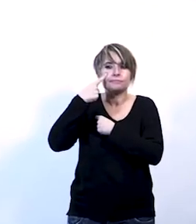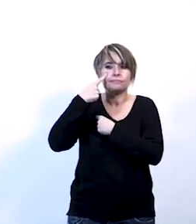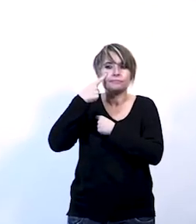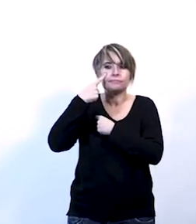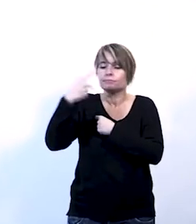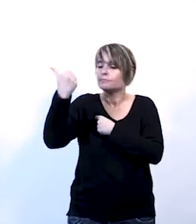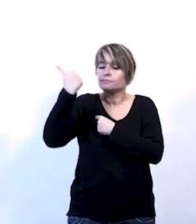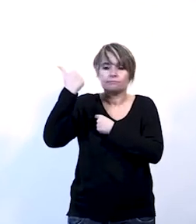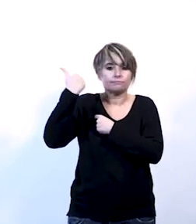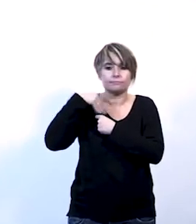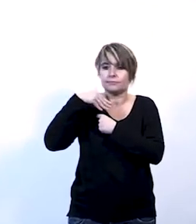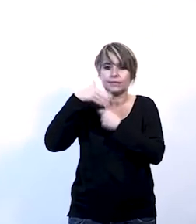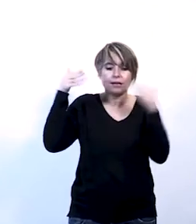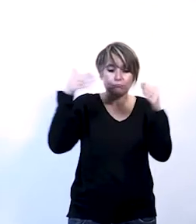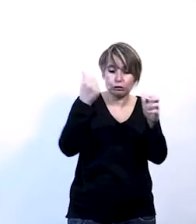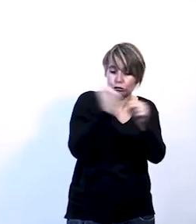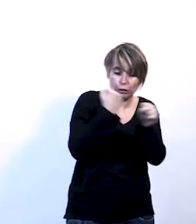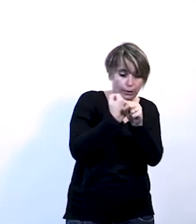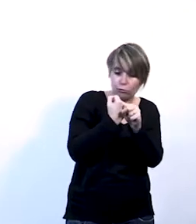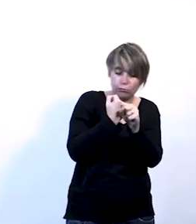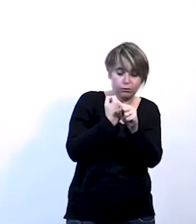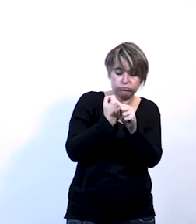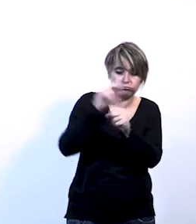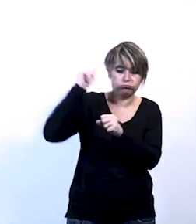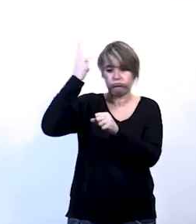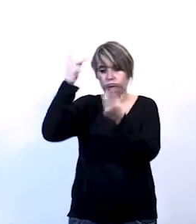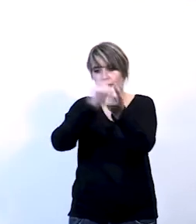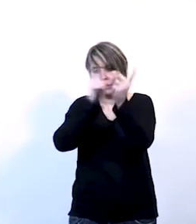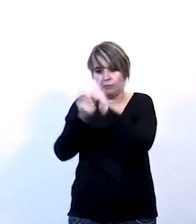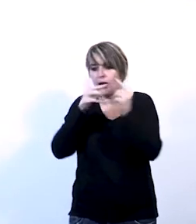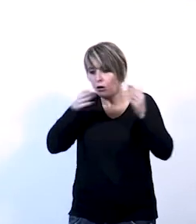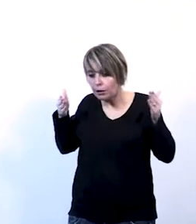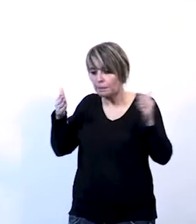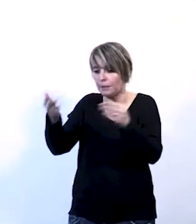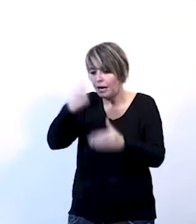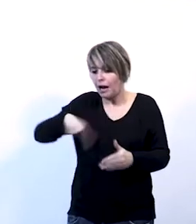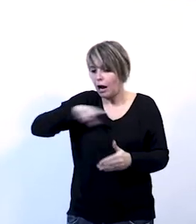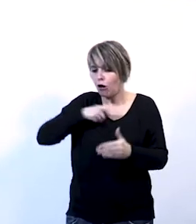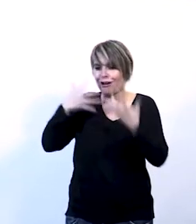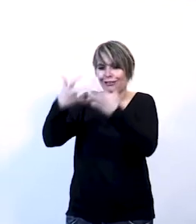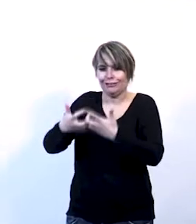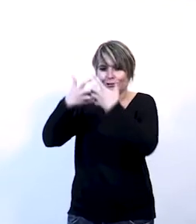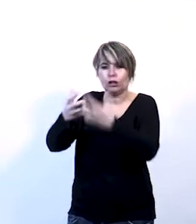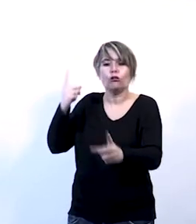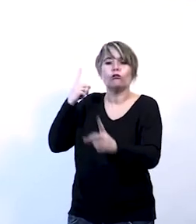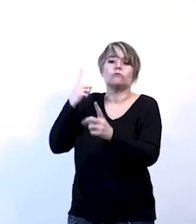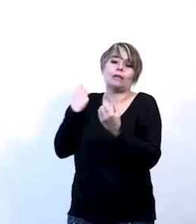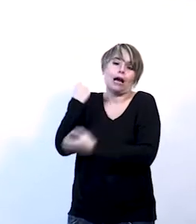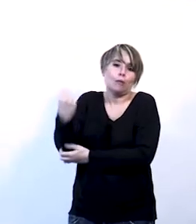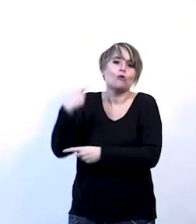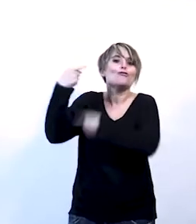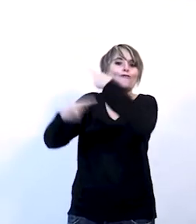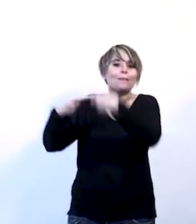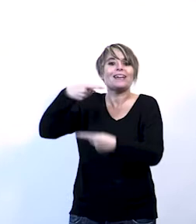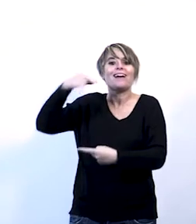cambia la forma de pensar y tenemos que estar, ahora somos las guerrilleras que tenemos que estar con las familias en